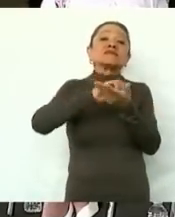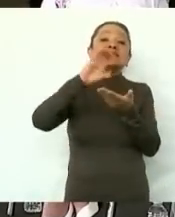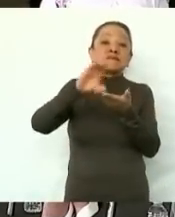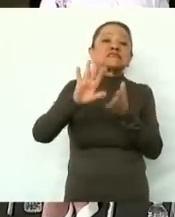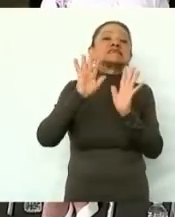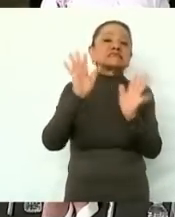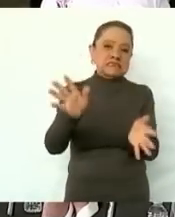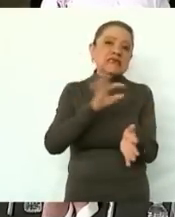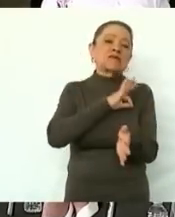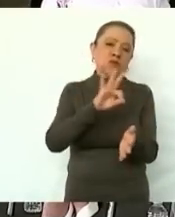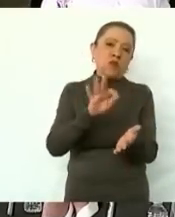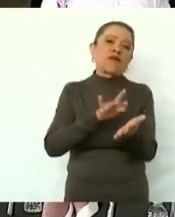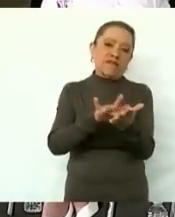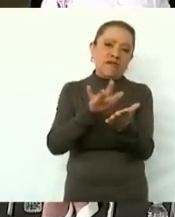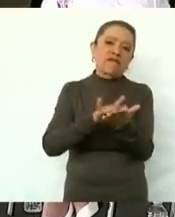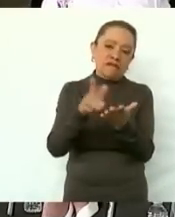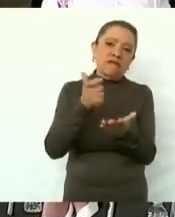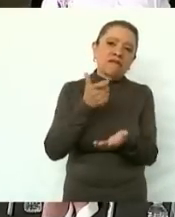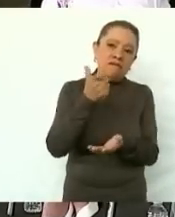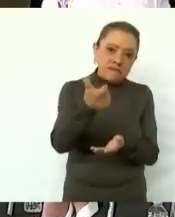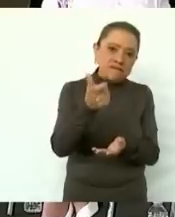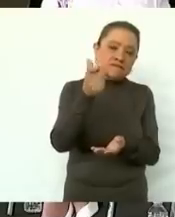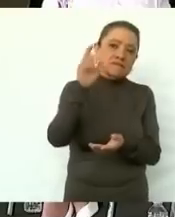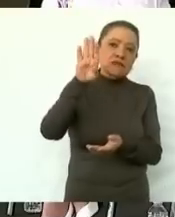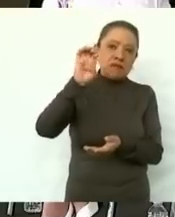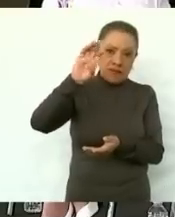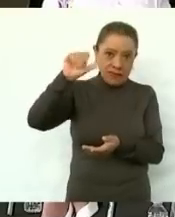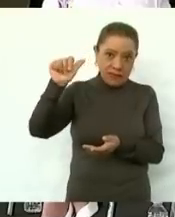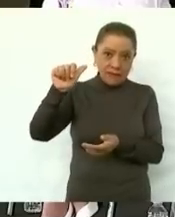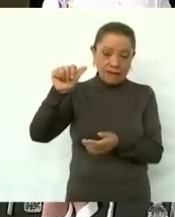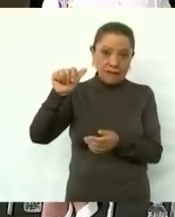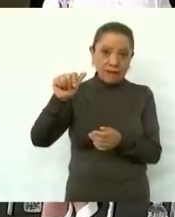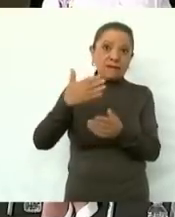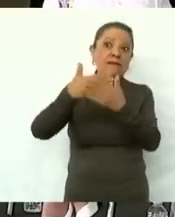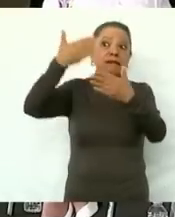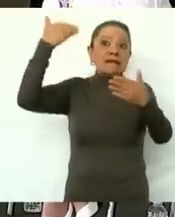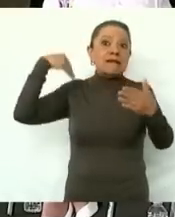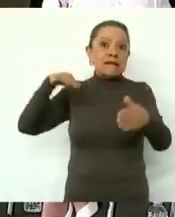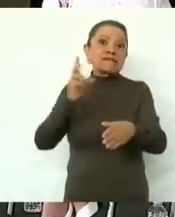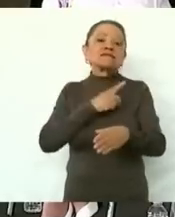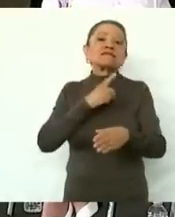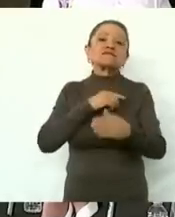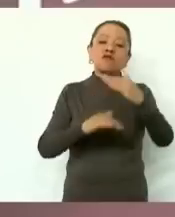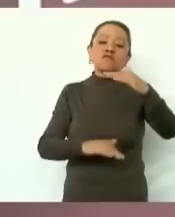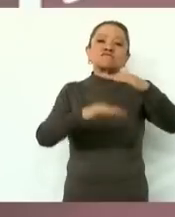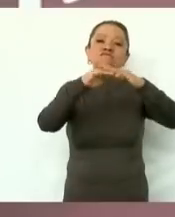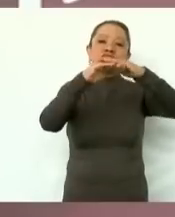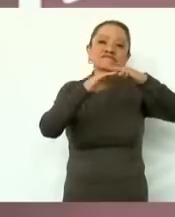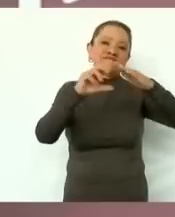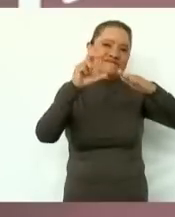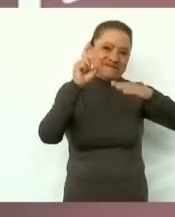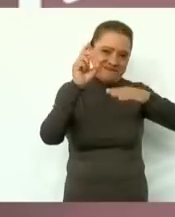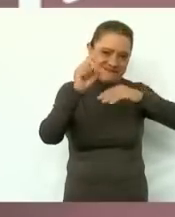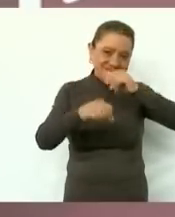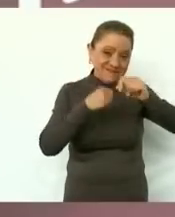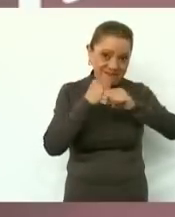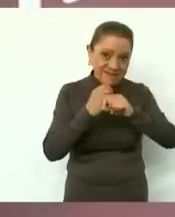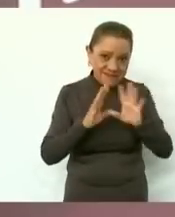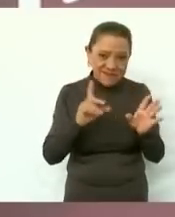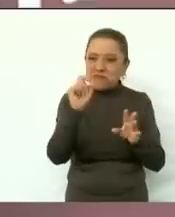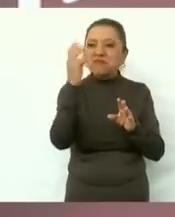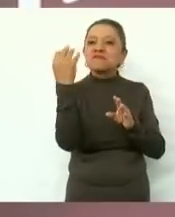apoyo por parte del gobierno del Estado de Morelos y del gobierno de la República. Fue un